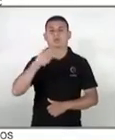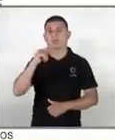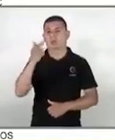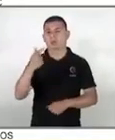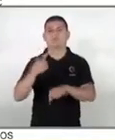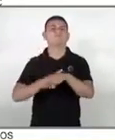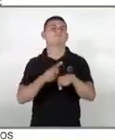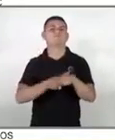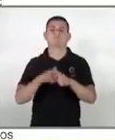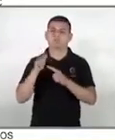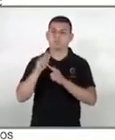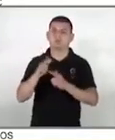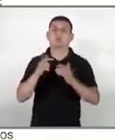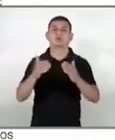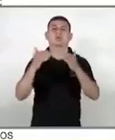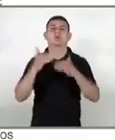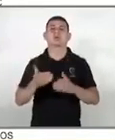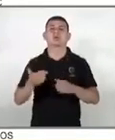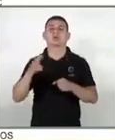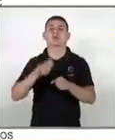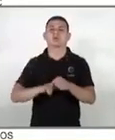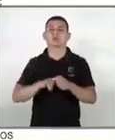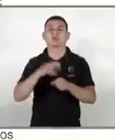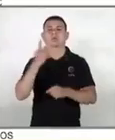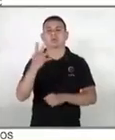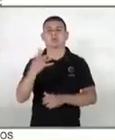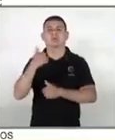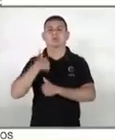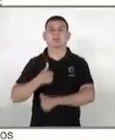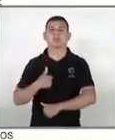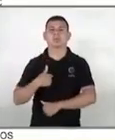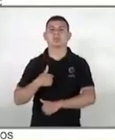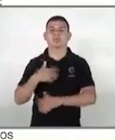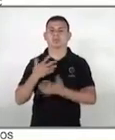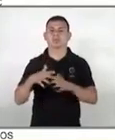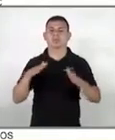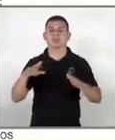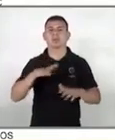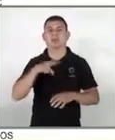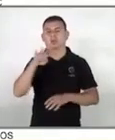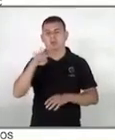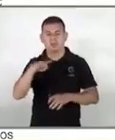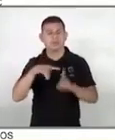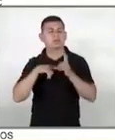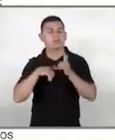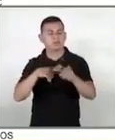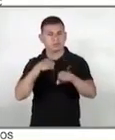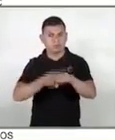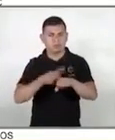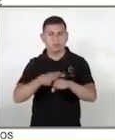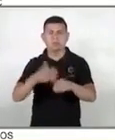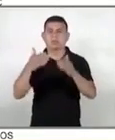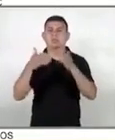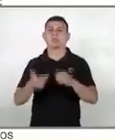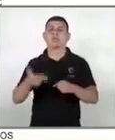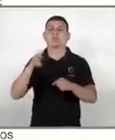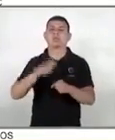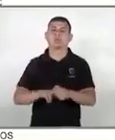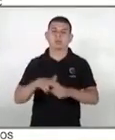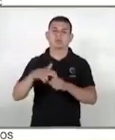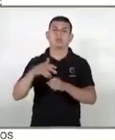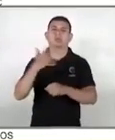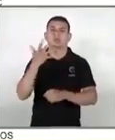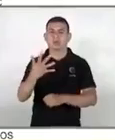casos activos, en la jurisdicción sanitaria número 4, Costa, 19 casos activos, en la jurisdicción sanitaria